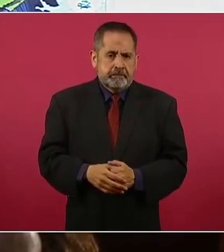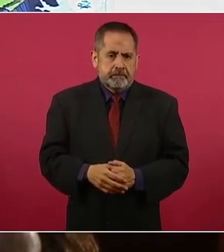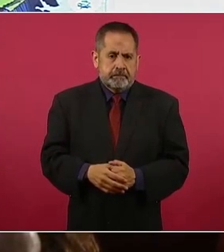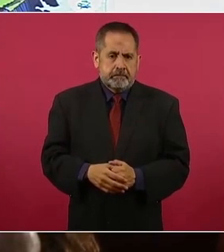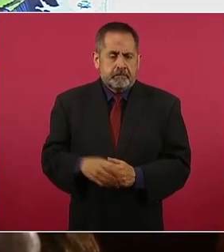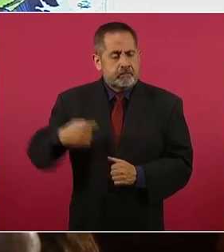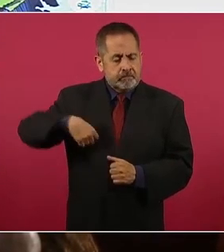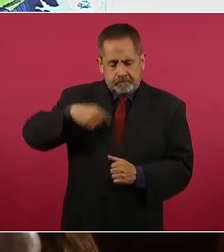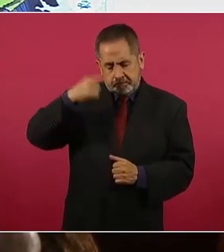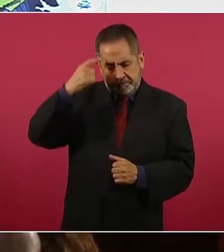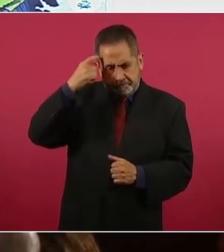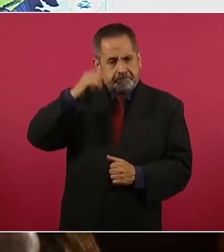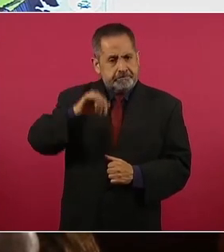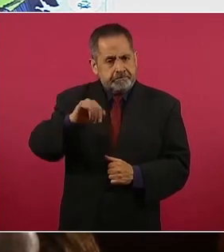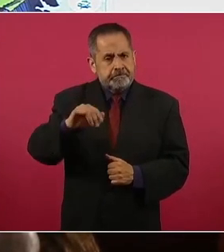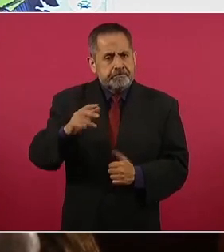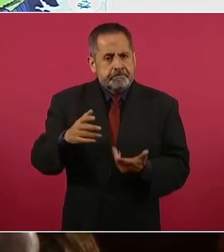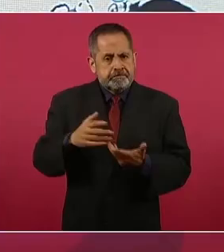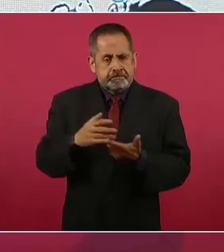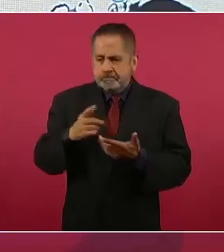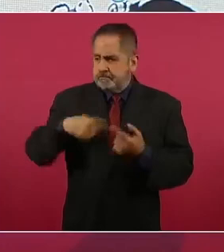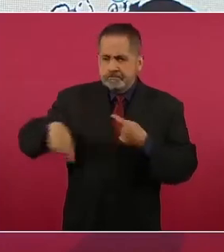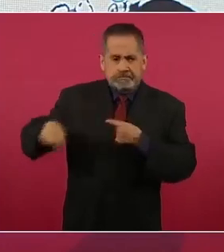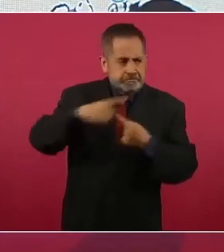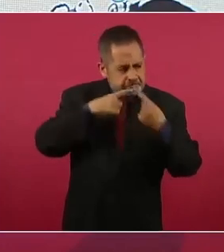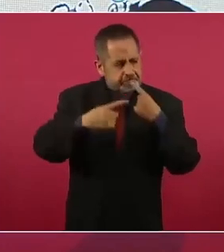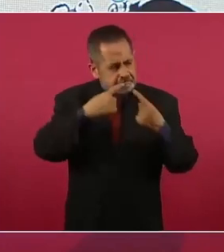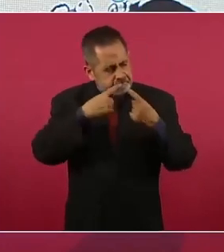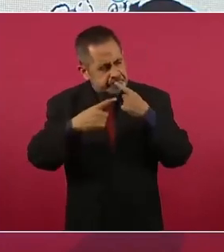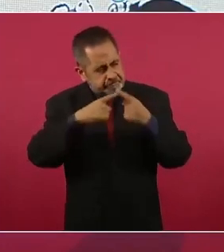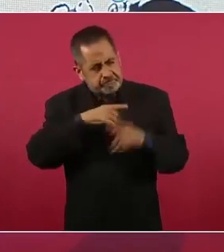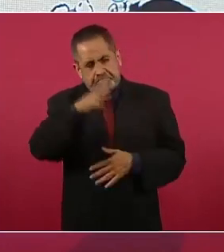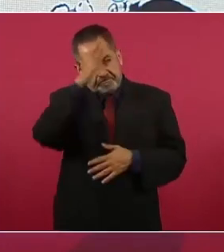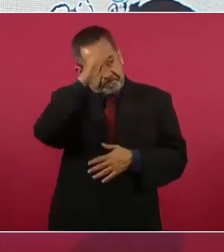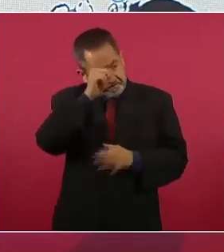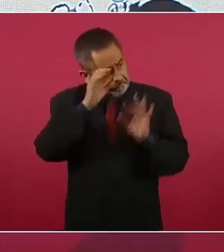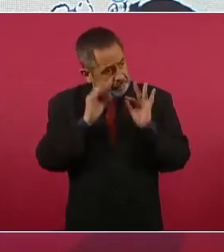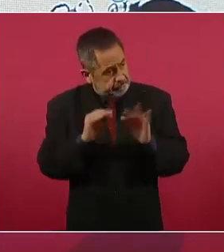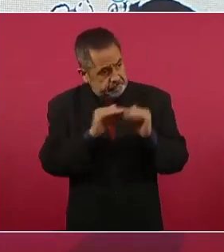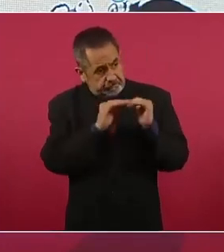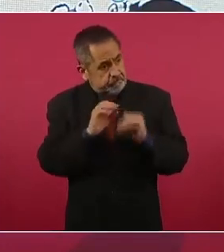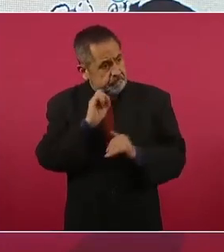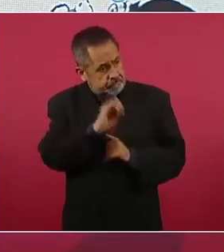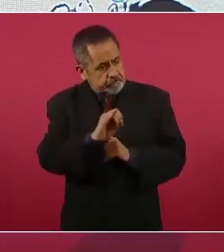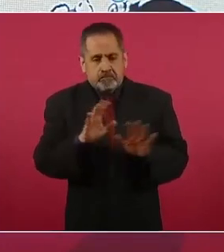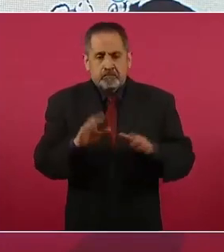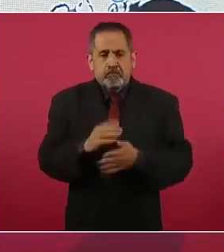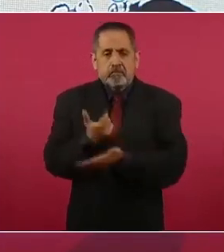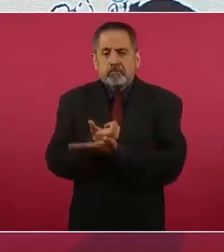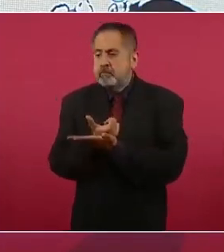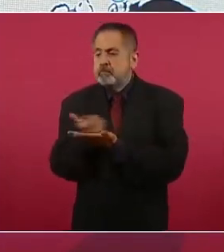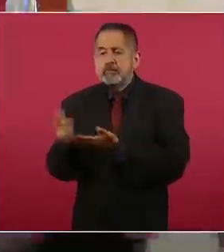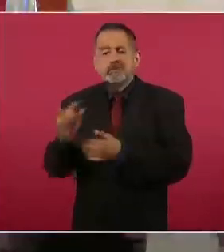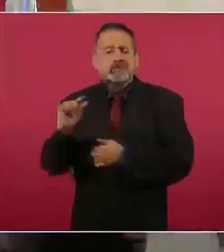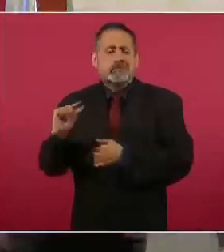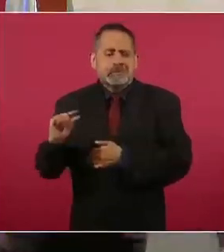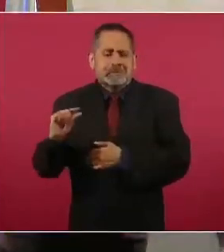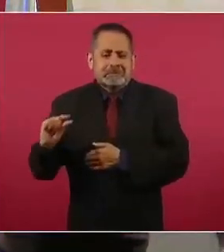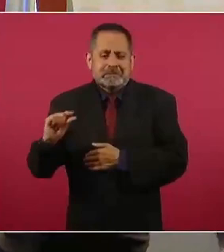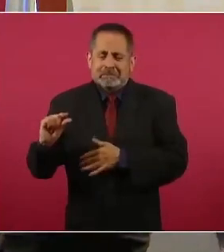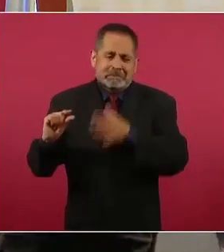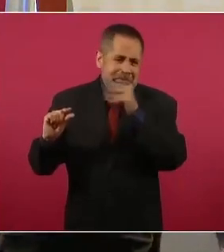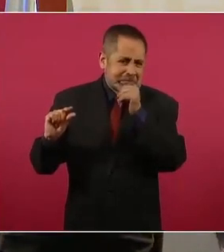Y lo logramos por consenso, porque ya no se podía mantener el salario